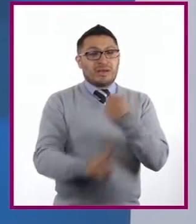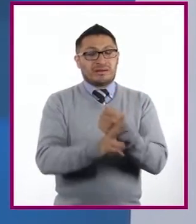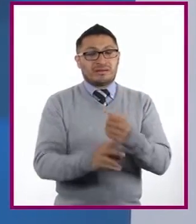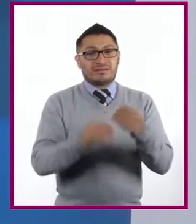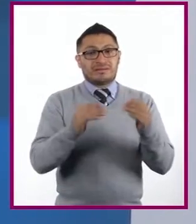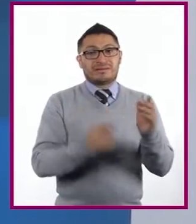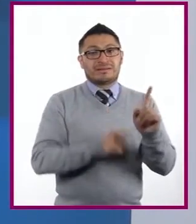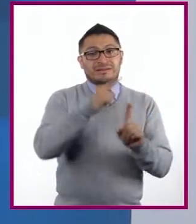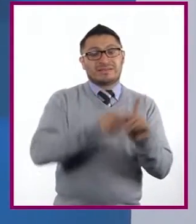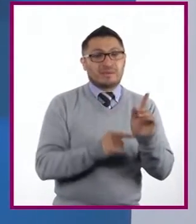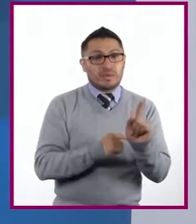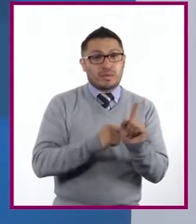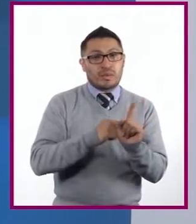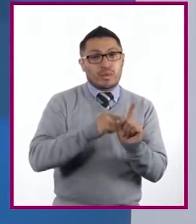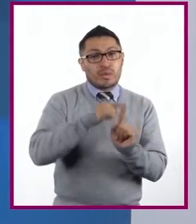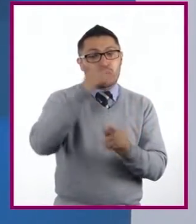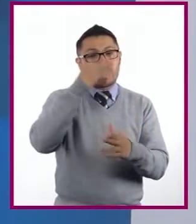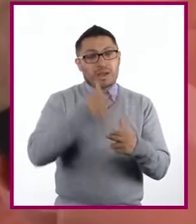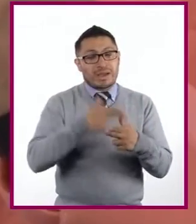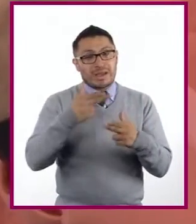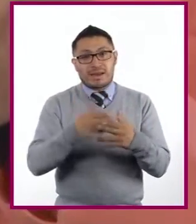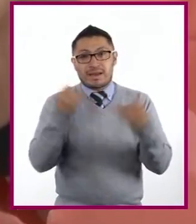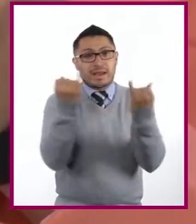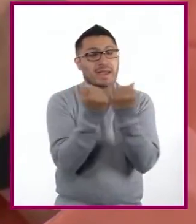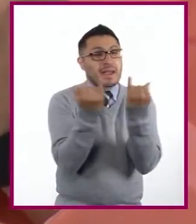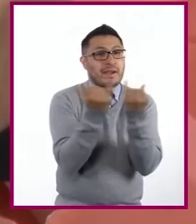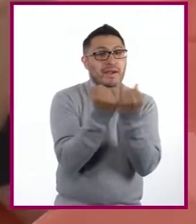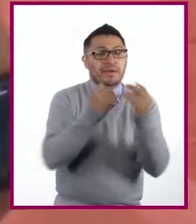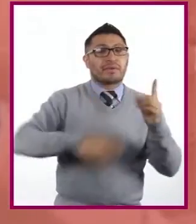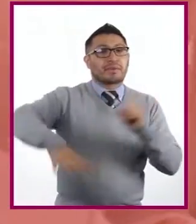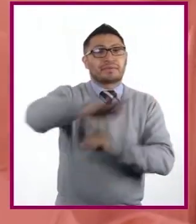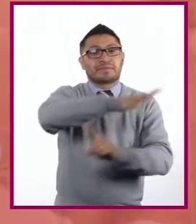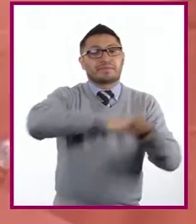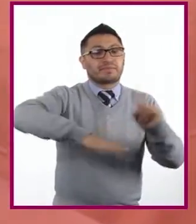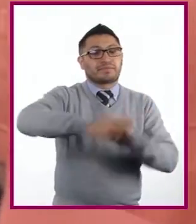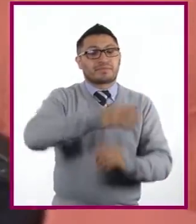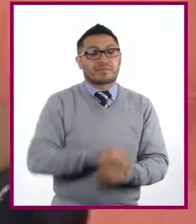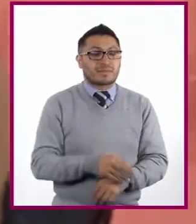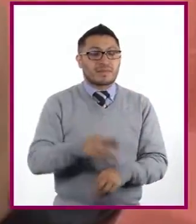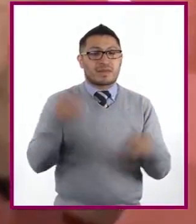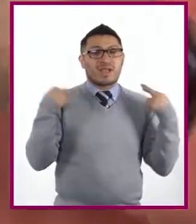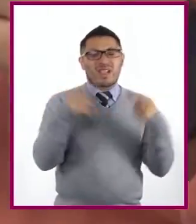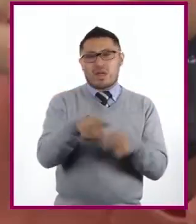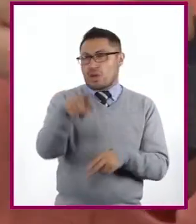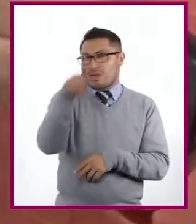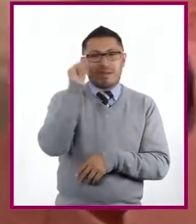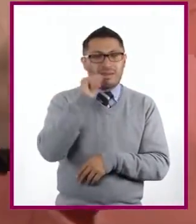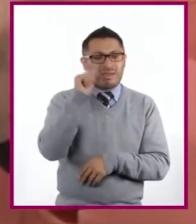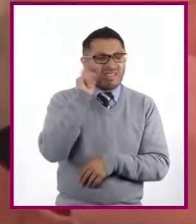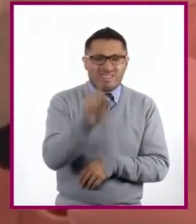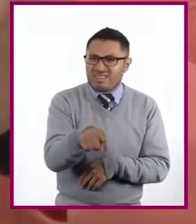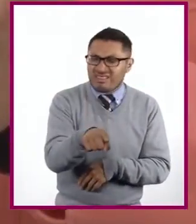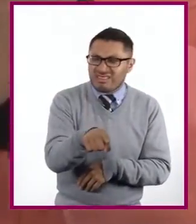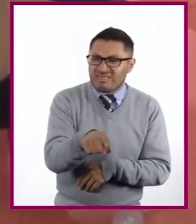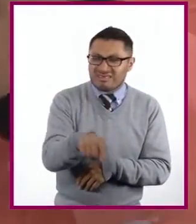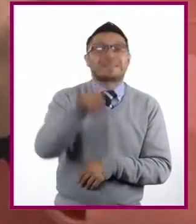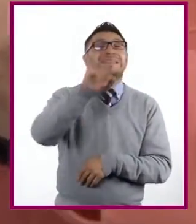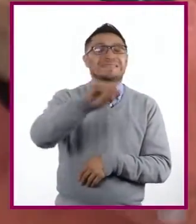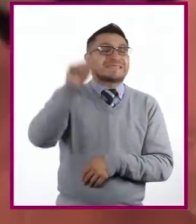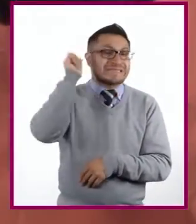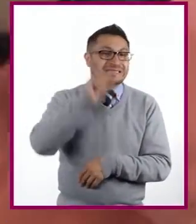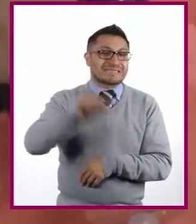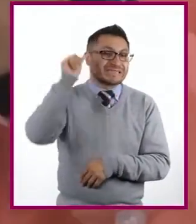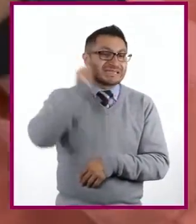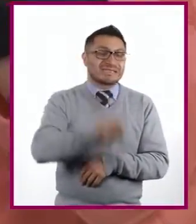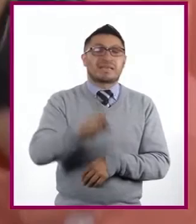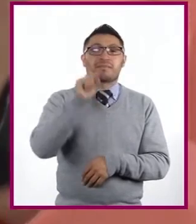aumentará hasta igualar la del ambiente que la rodea. Maestro, ¿pero eso es siempre? Sí, siempre llegarán